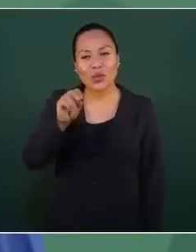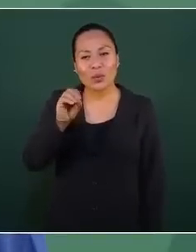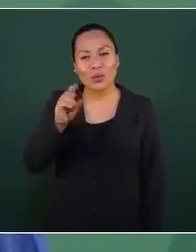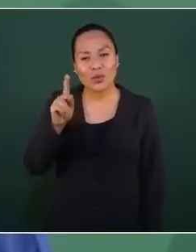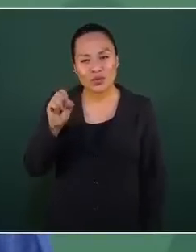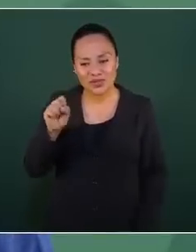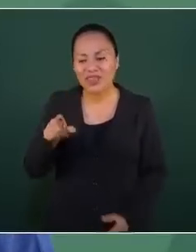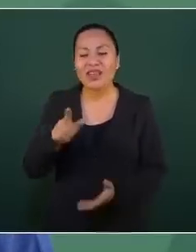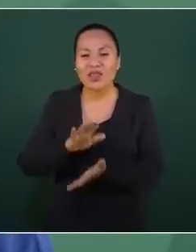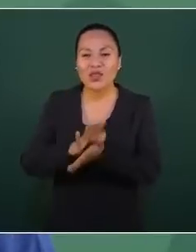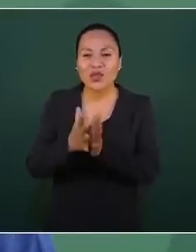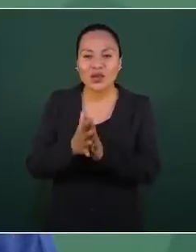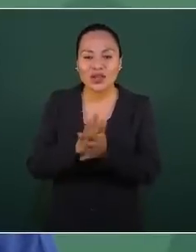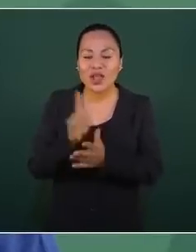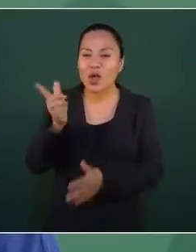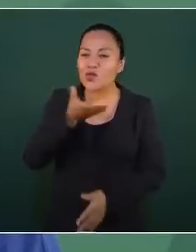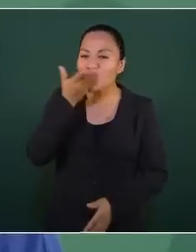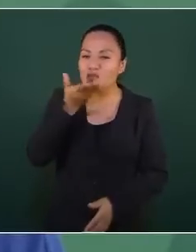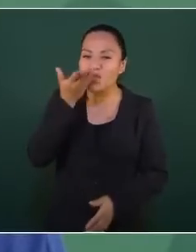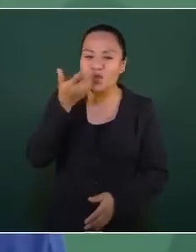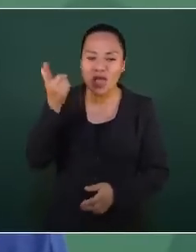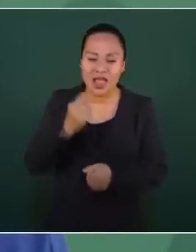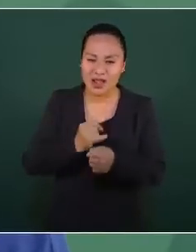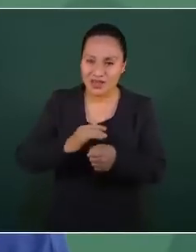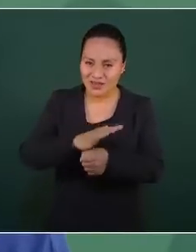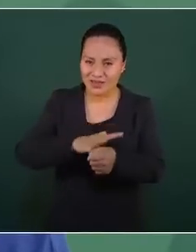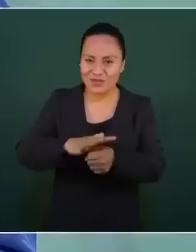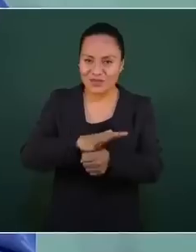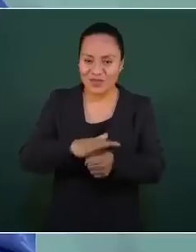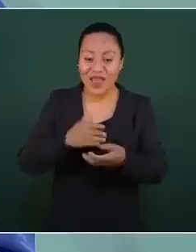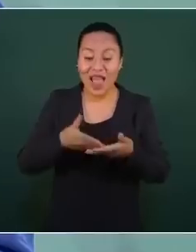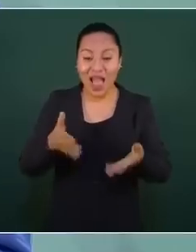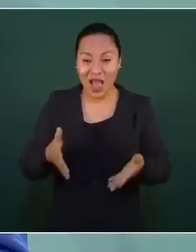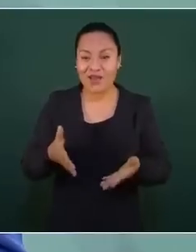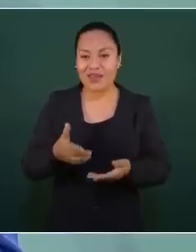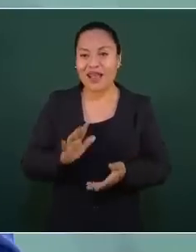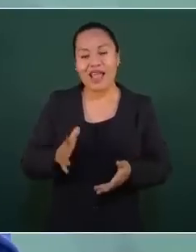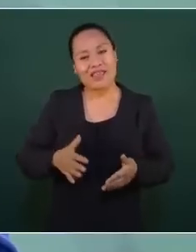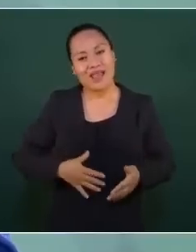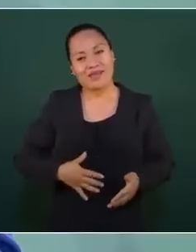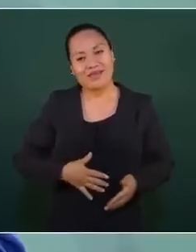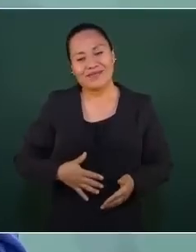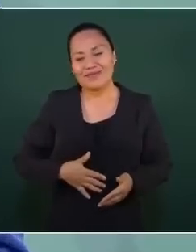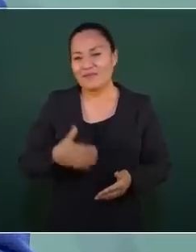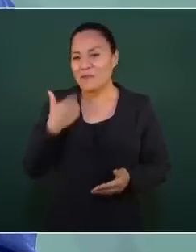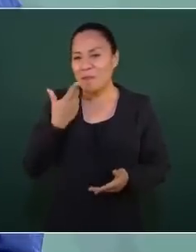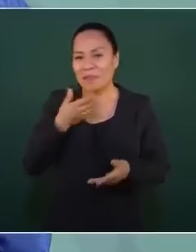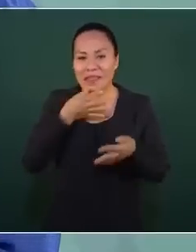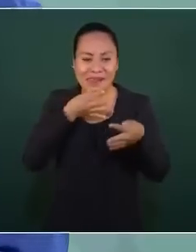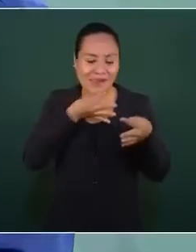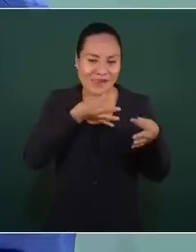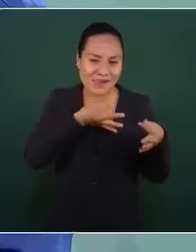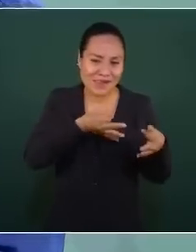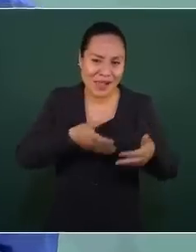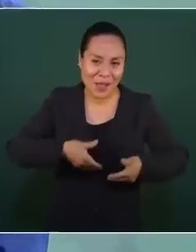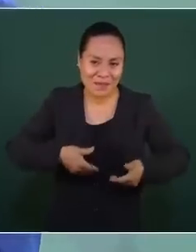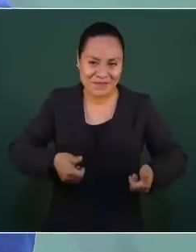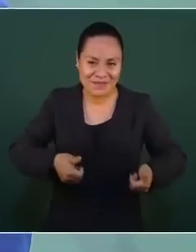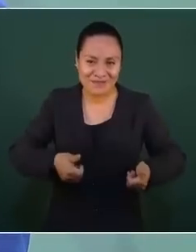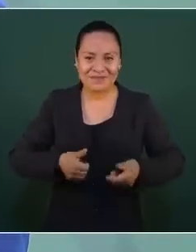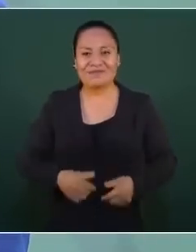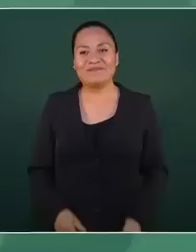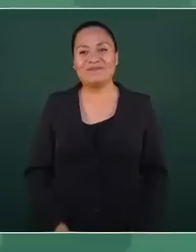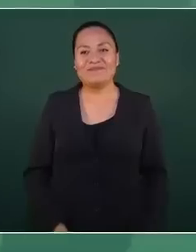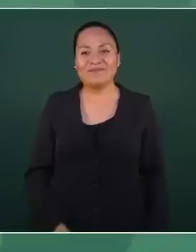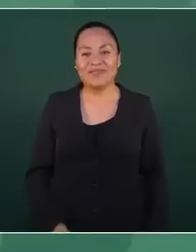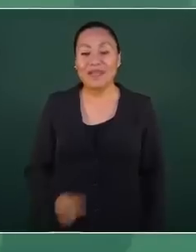y otras cosas que, como ya es la hora del desayuno, no quiero mencionarlas, pero me dio